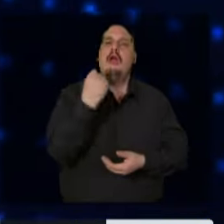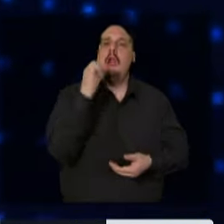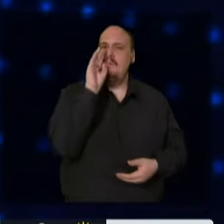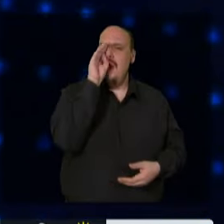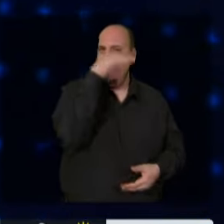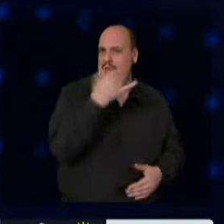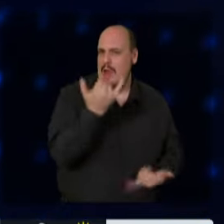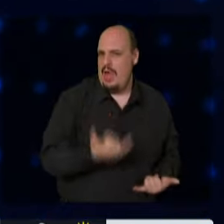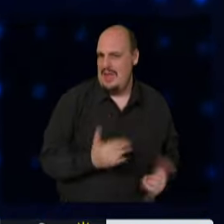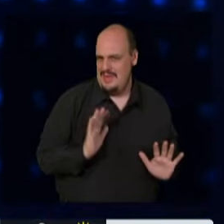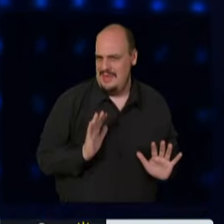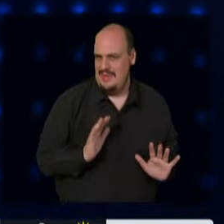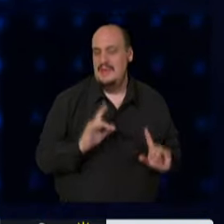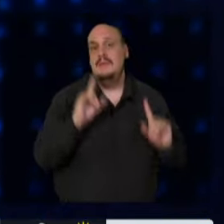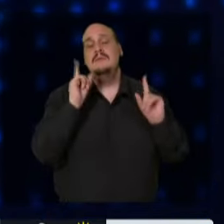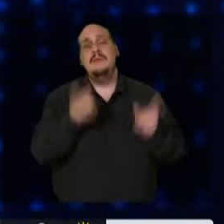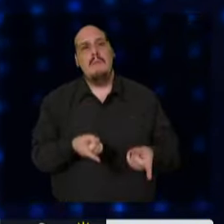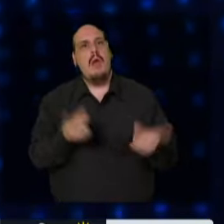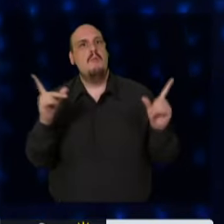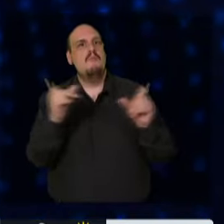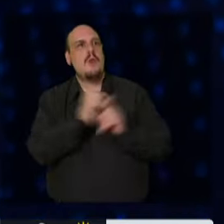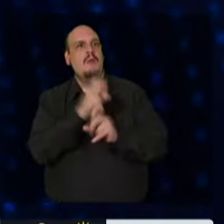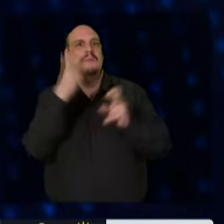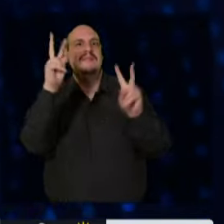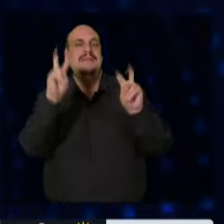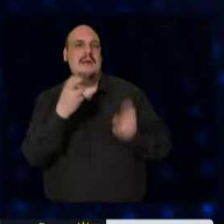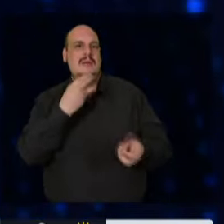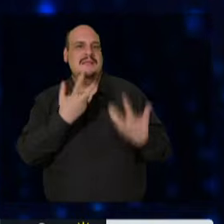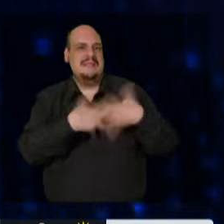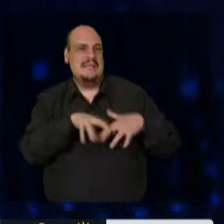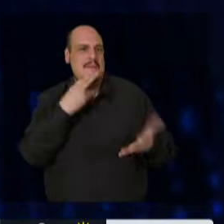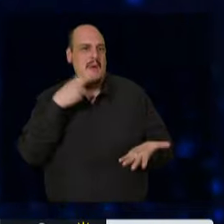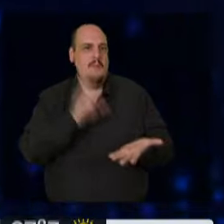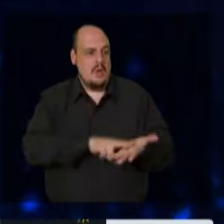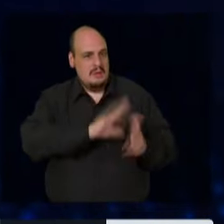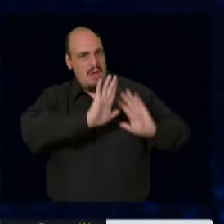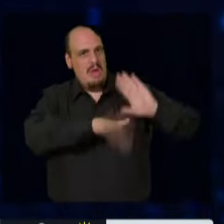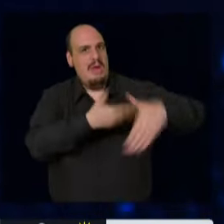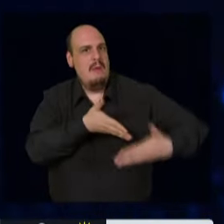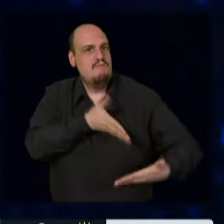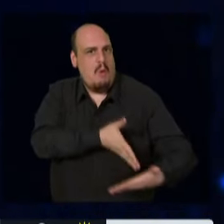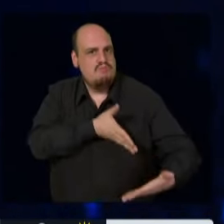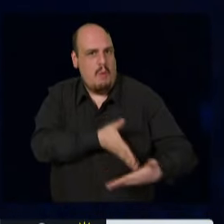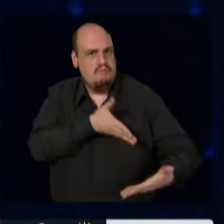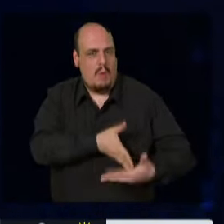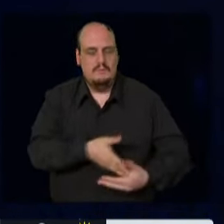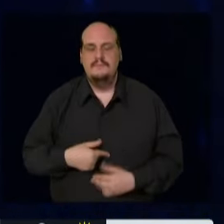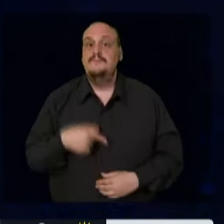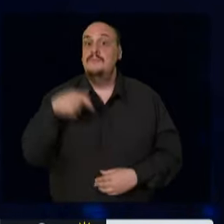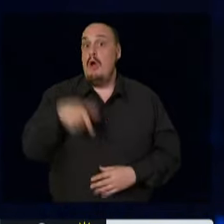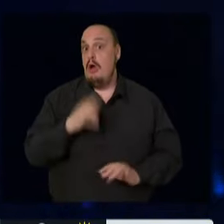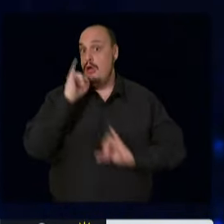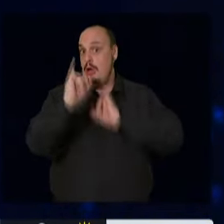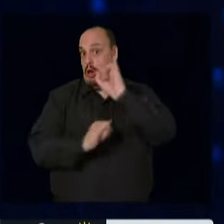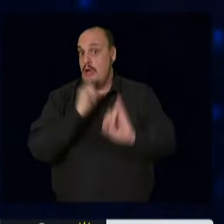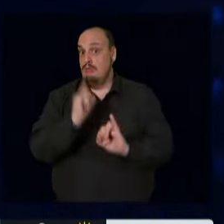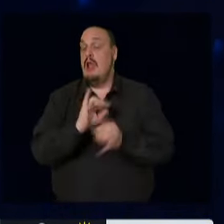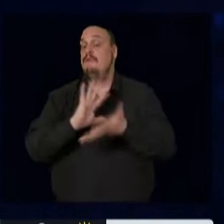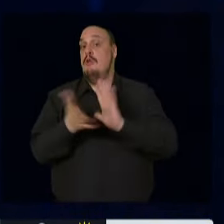porque además tiene problemas en el sistema tributario que limitan el desarrollo. Hoy te quiero contar cómo los vamos a